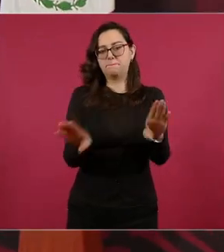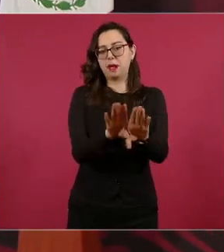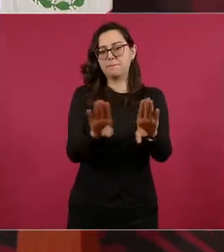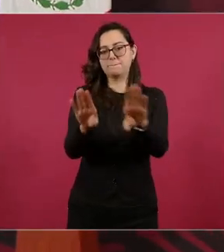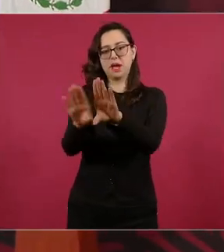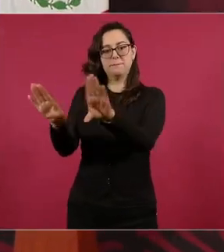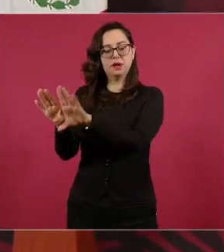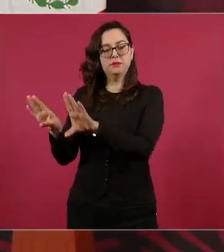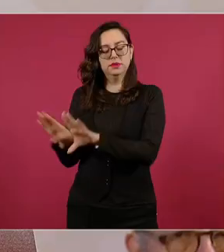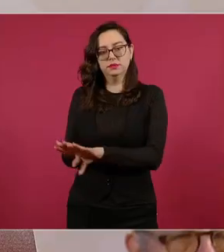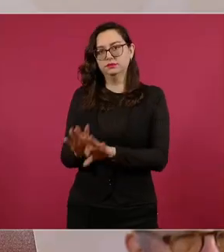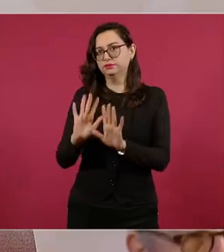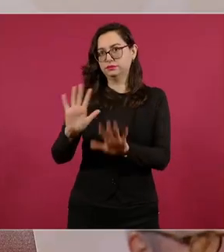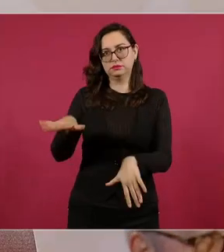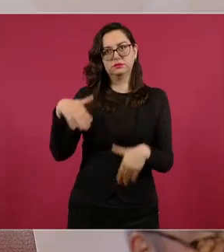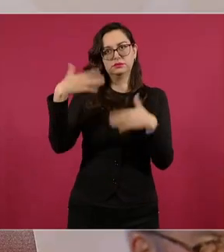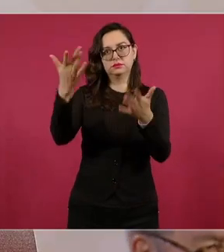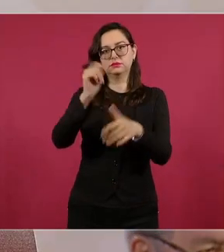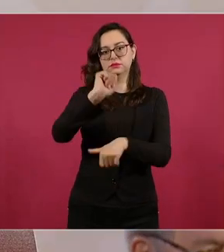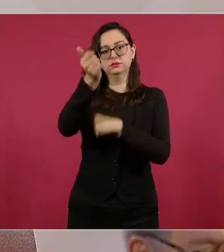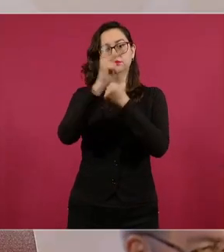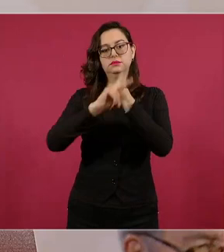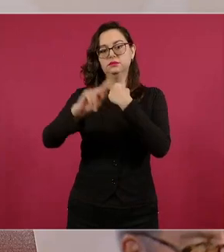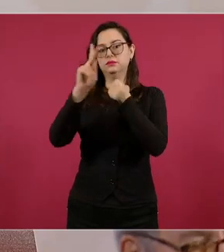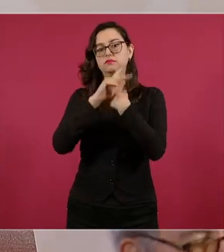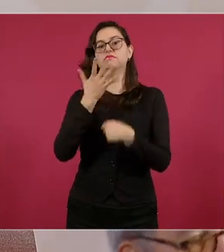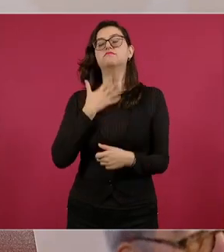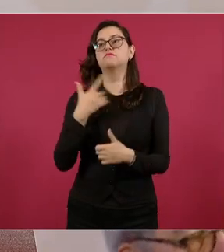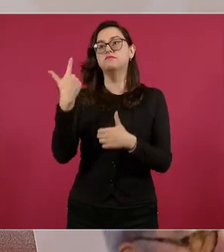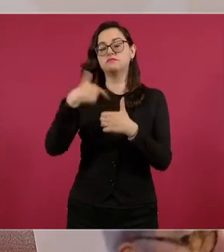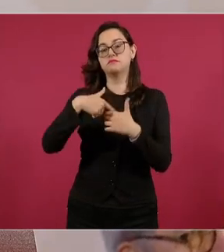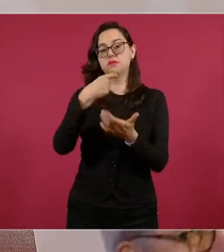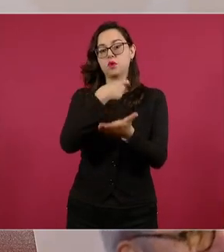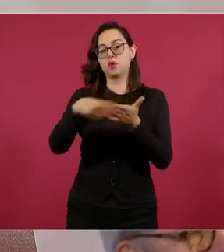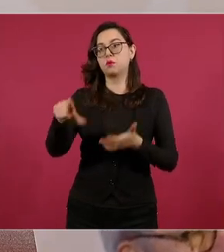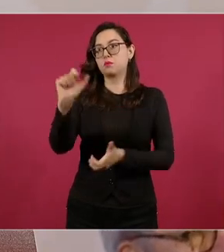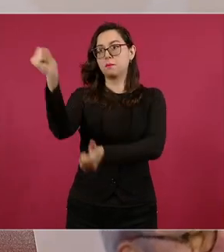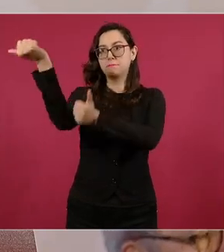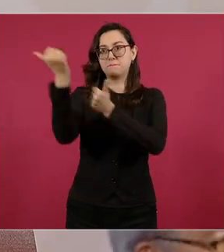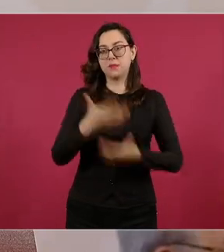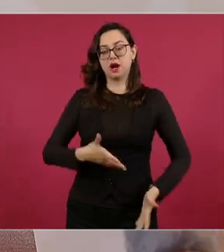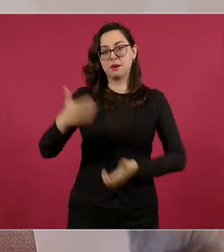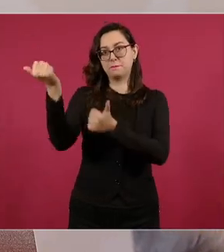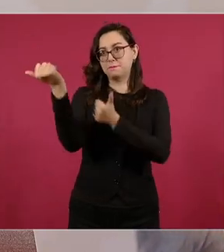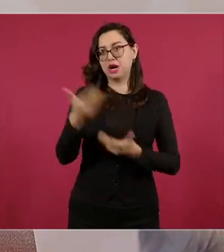el combustible en el extranjero. Lo que siempre dije,